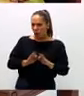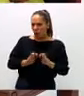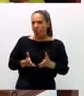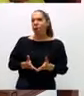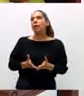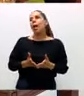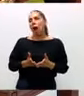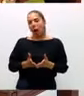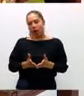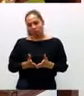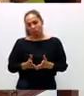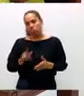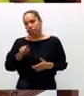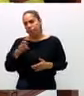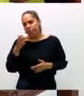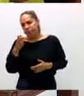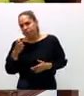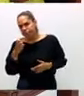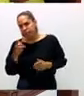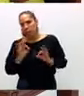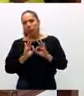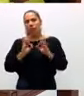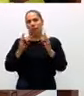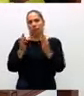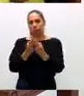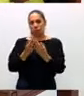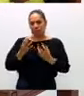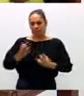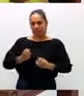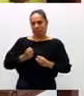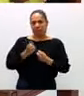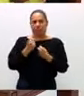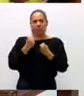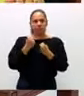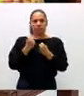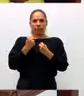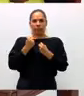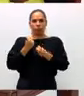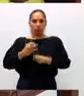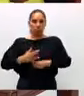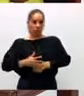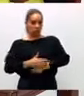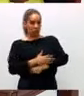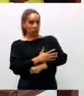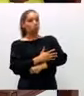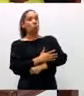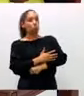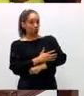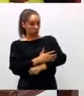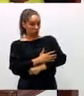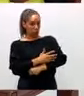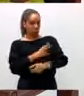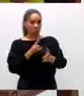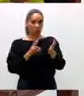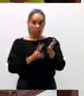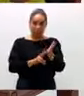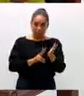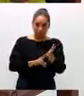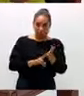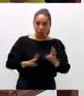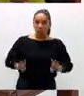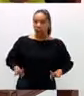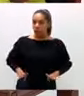la mediación y otras herramientas, pues es el fortalecimiento de las habilidades socioemocionales, de los valores y de